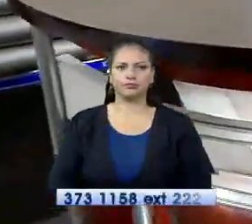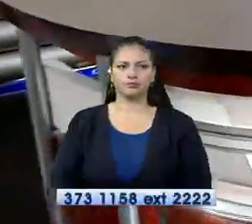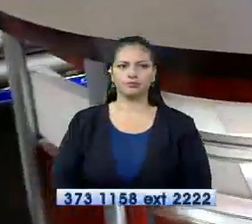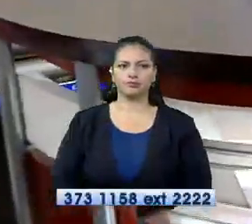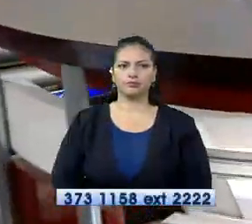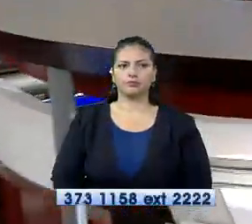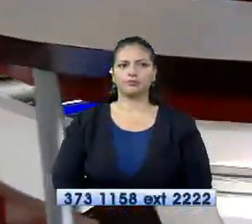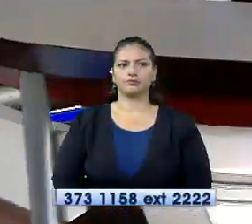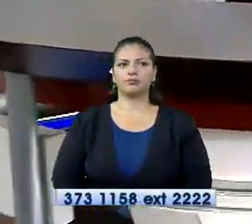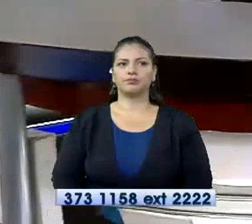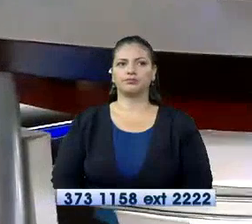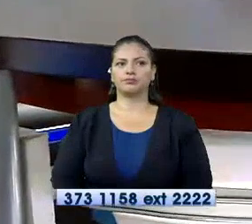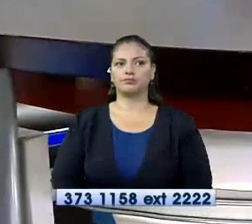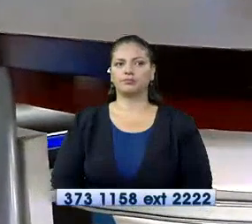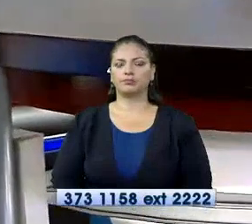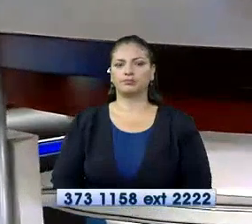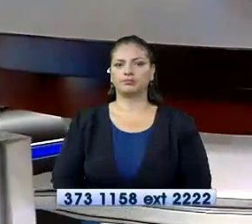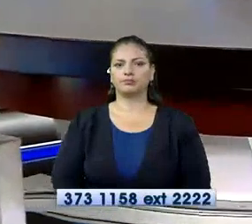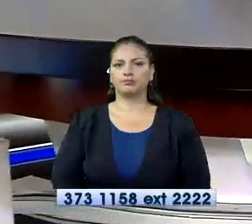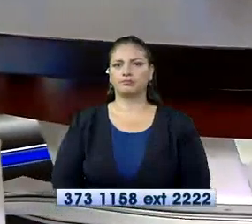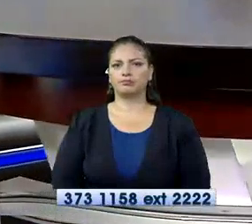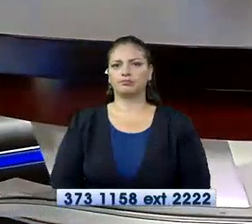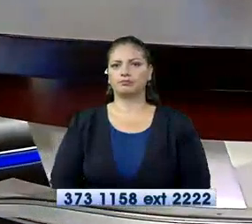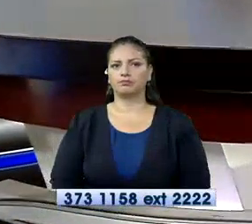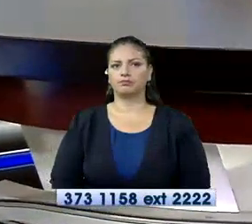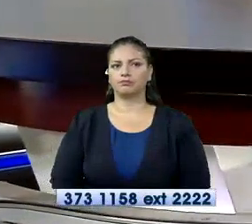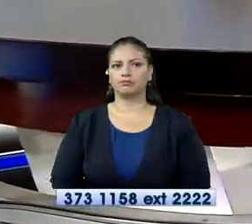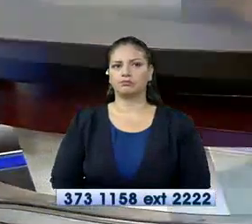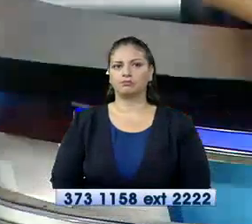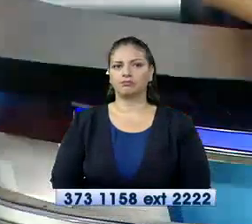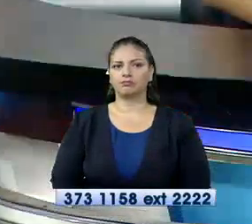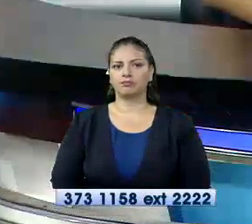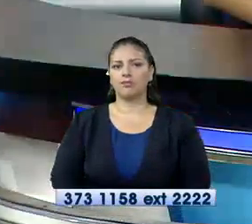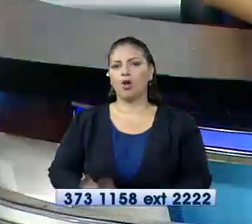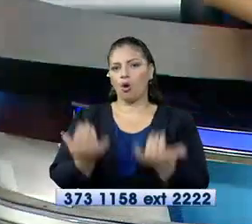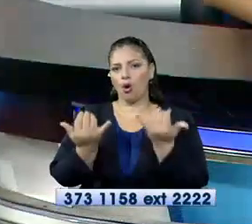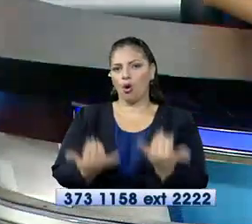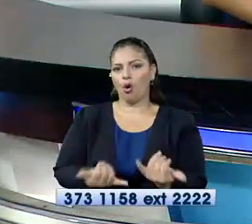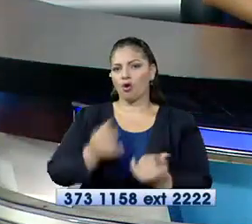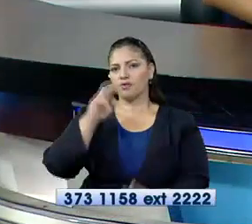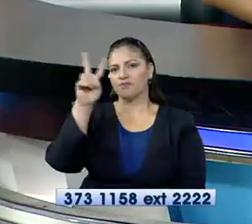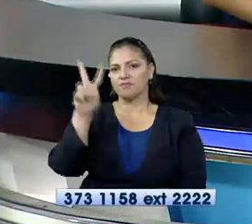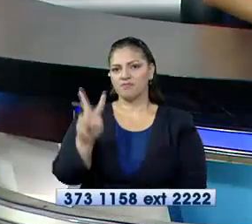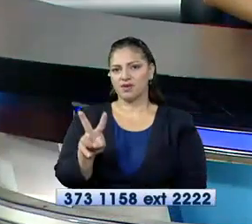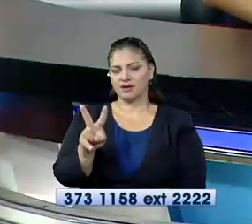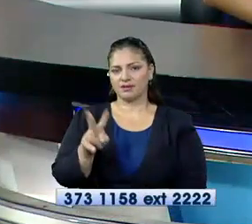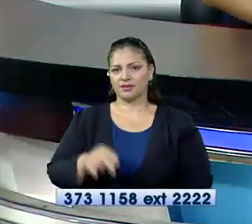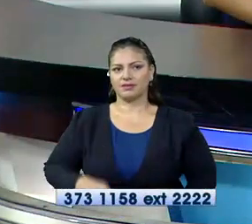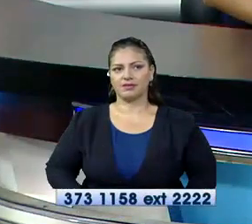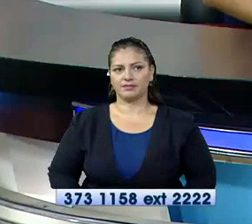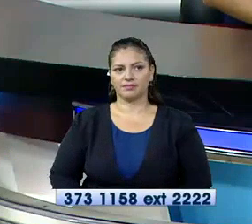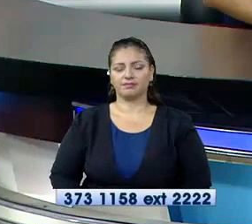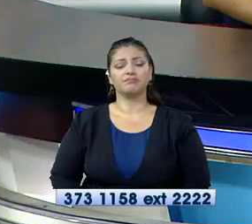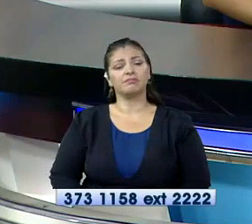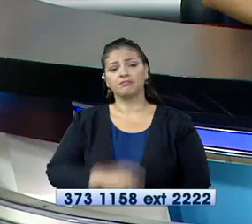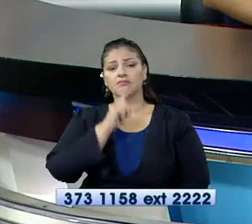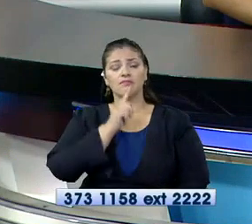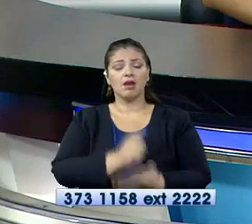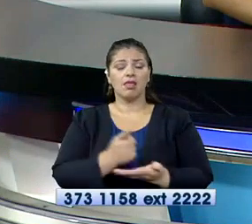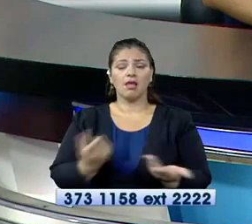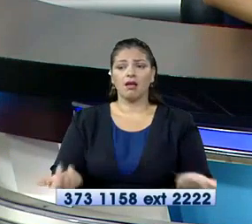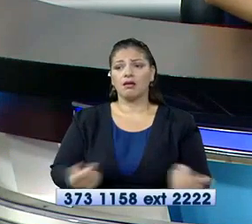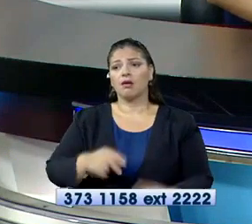En vista que ha generado polémica de que el cuerpo sabe que es viernes. Ya. Voy a repetirlo. Ah, ya. Es viernes y el cuerpo lo